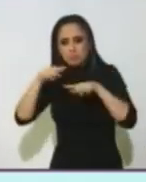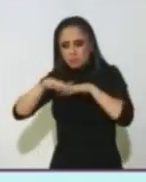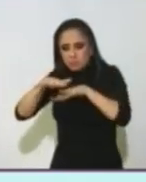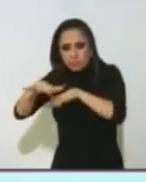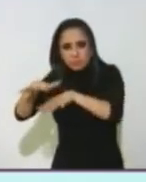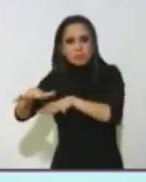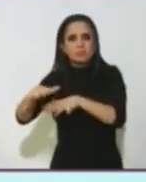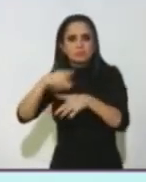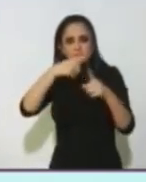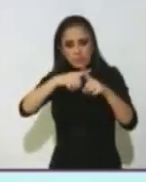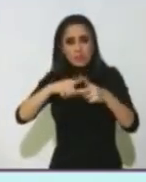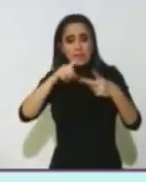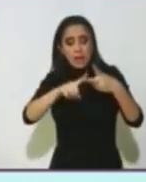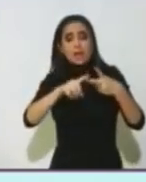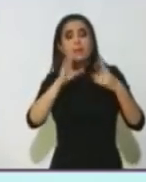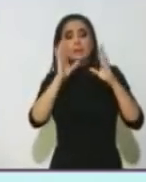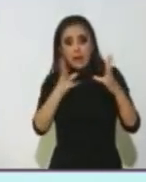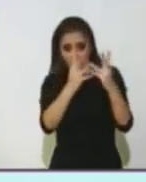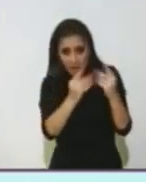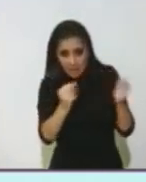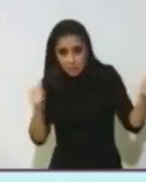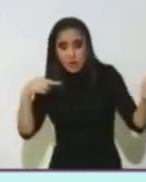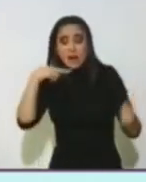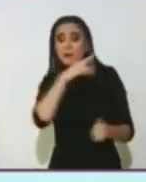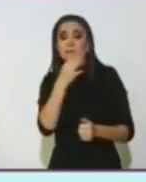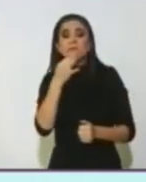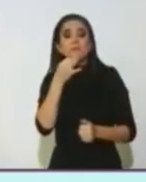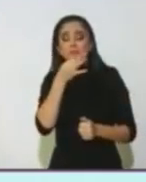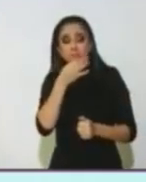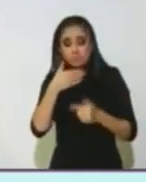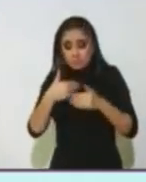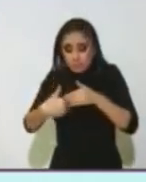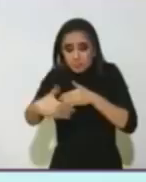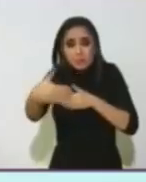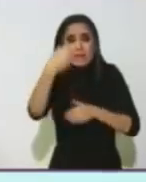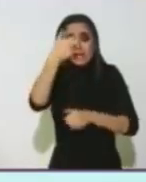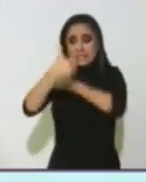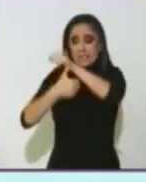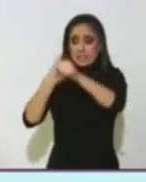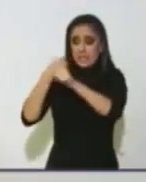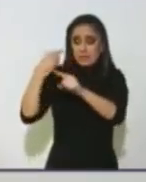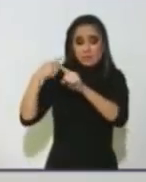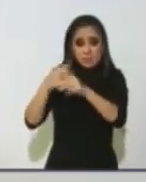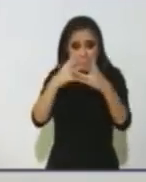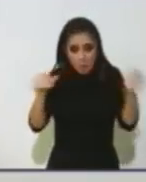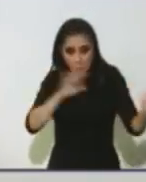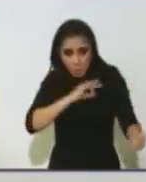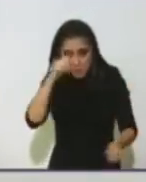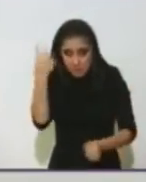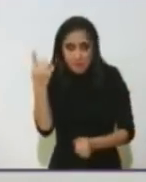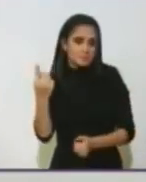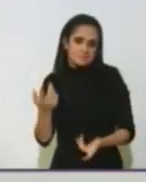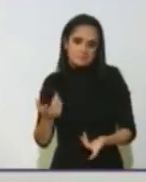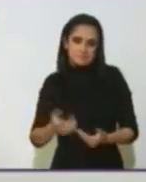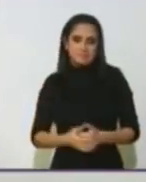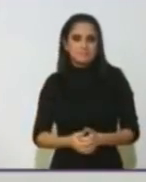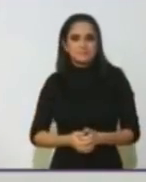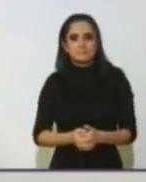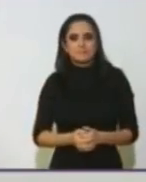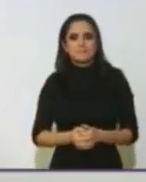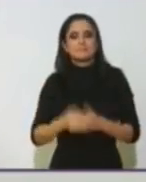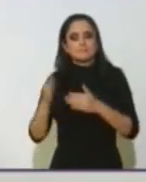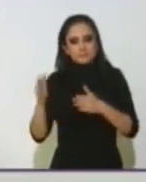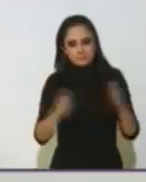que ni siquiera se resuelven en el corto plazo ni en un sexenio gracias gracias marco se cierra la